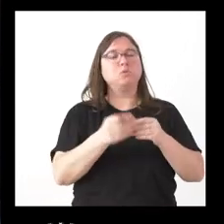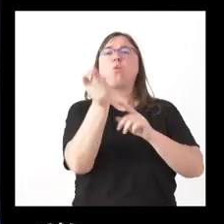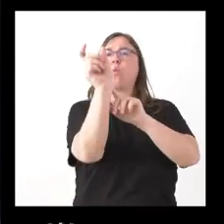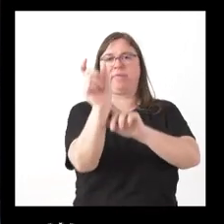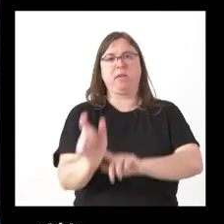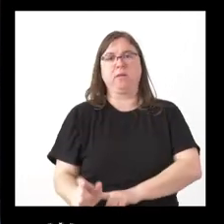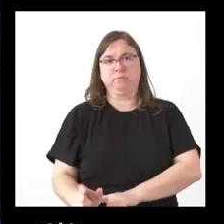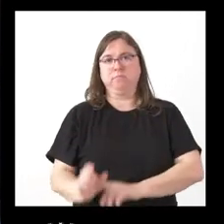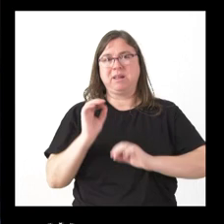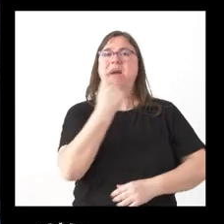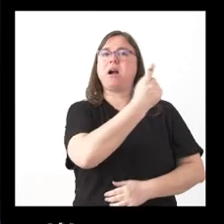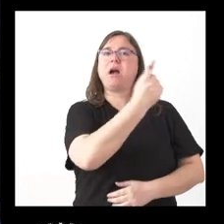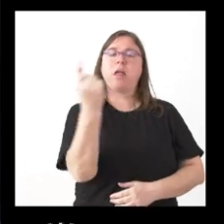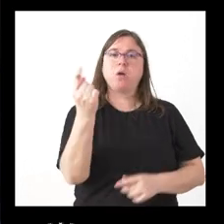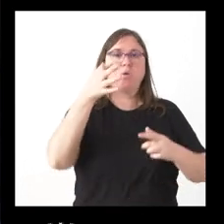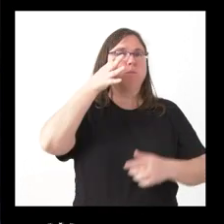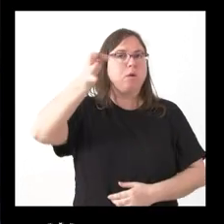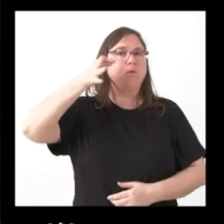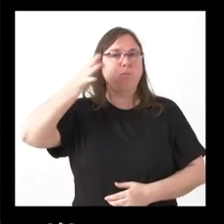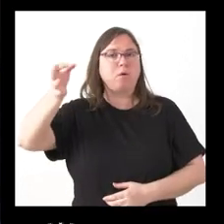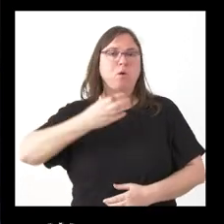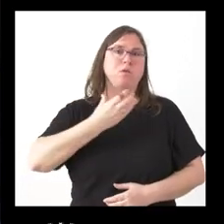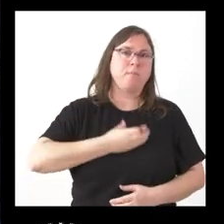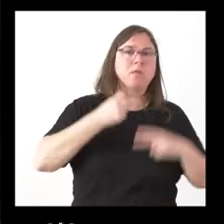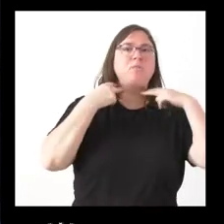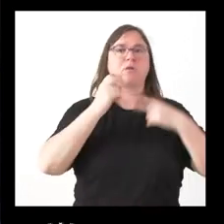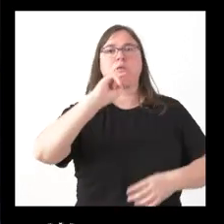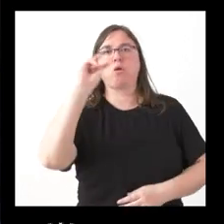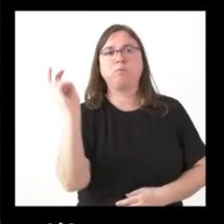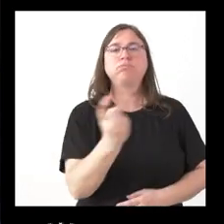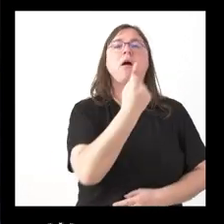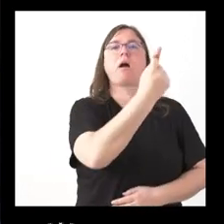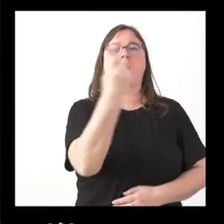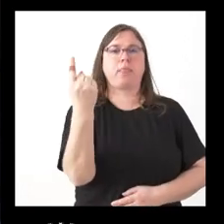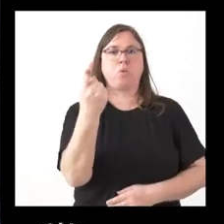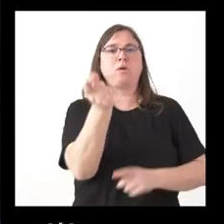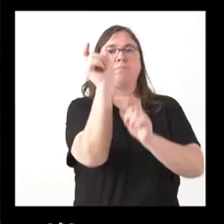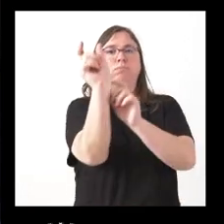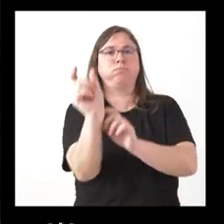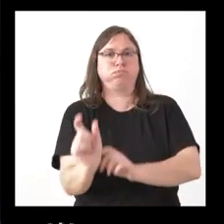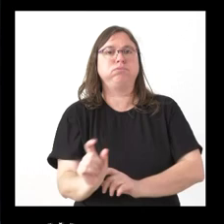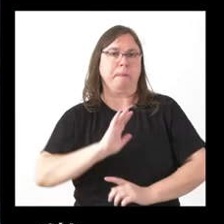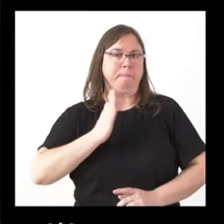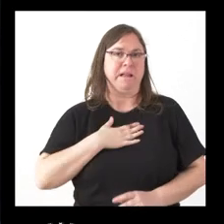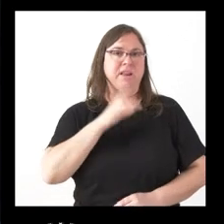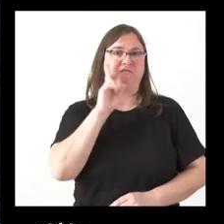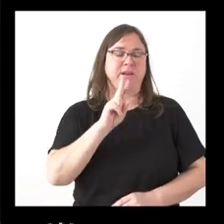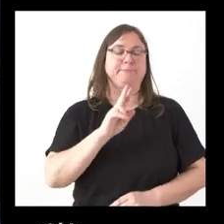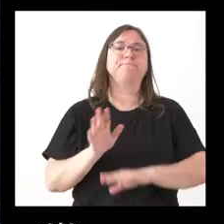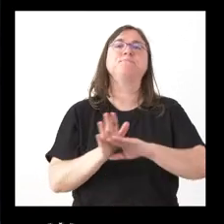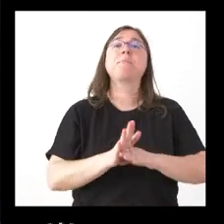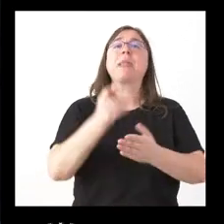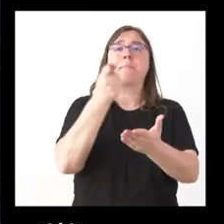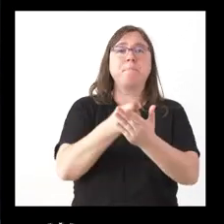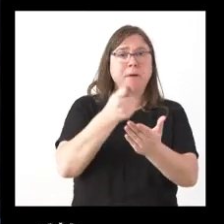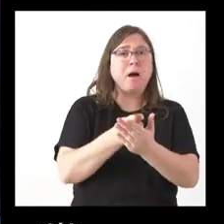por cada una de las entidades locales de la comunidad Autónoma en relación al pago a lo que